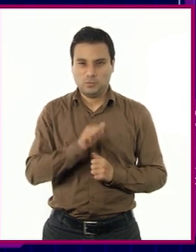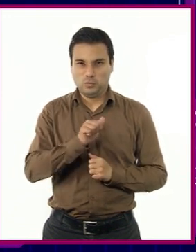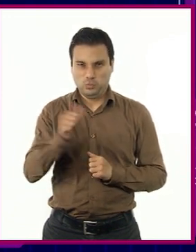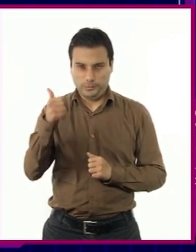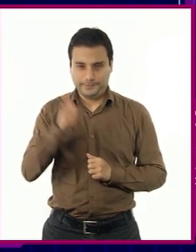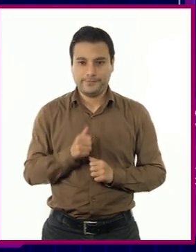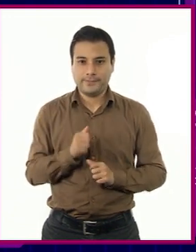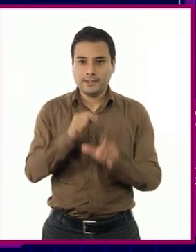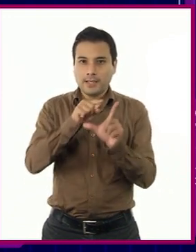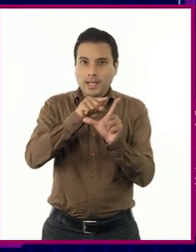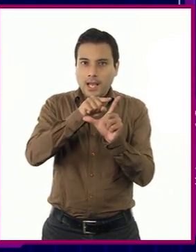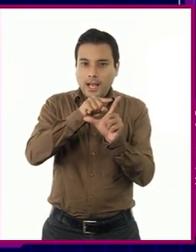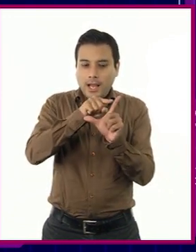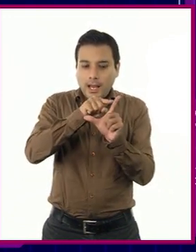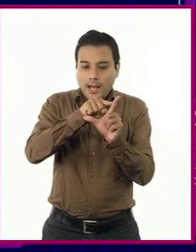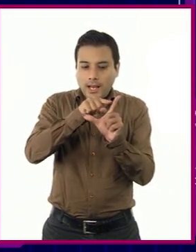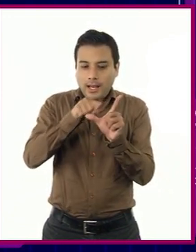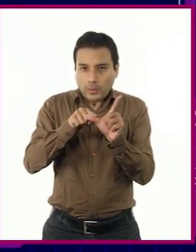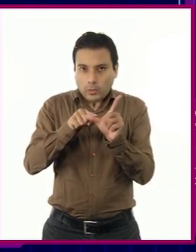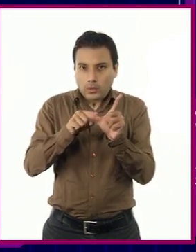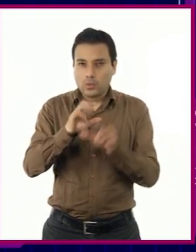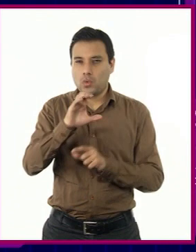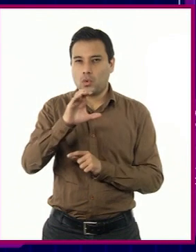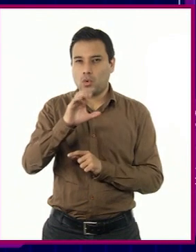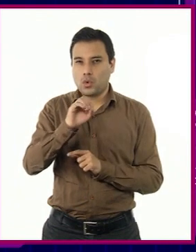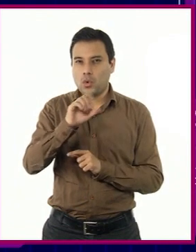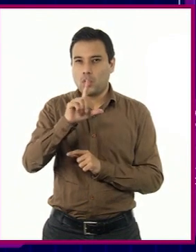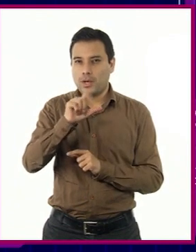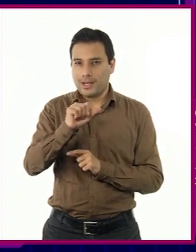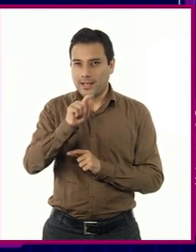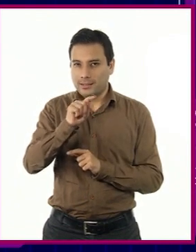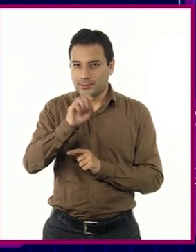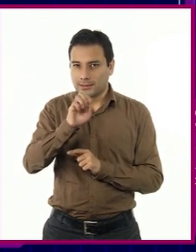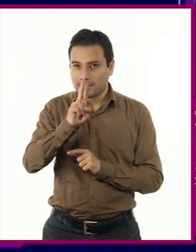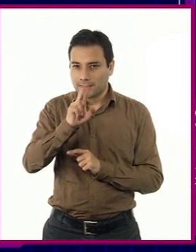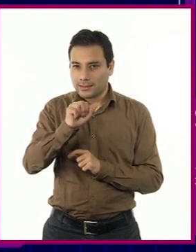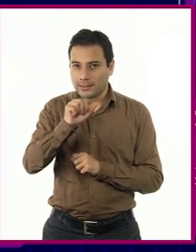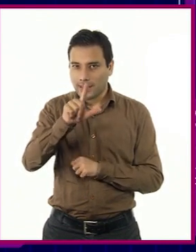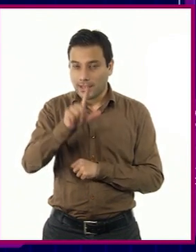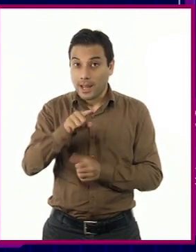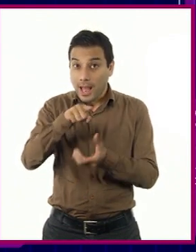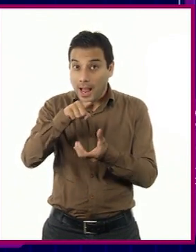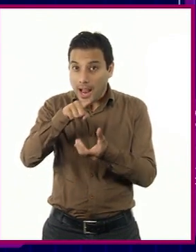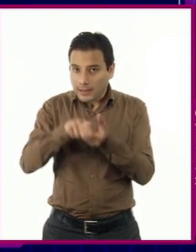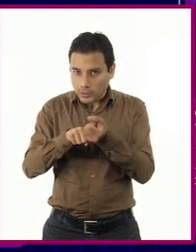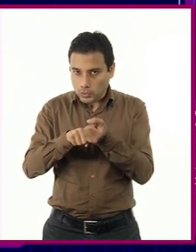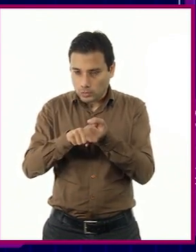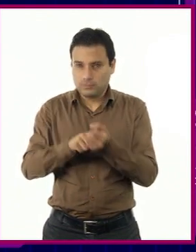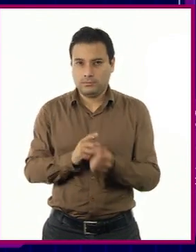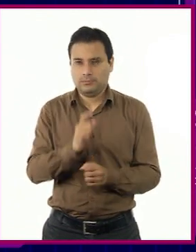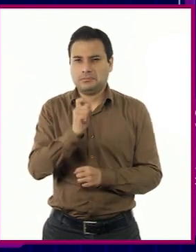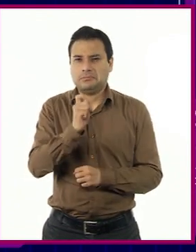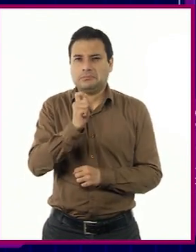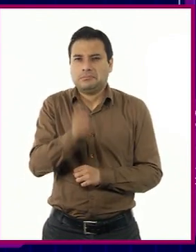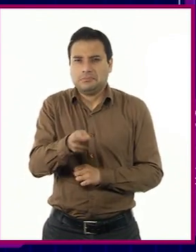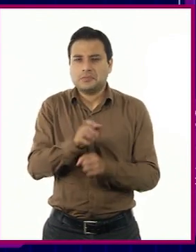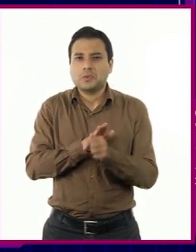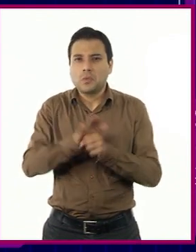Ángulos colaterales internos son suplementarios. Ángulo C y ángulo